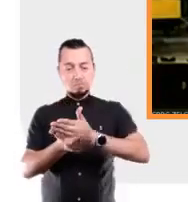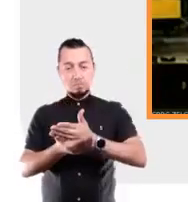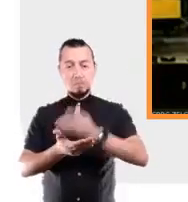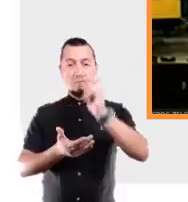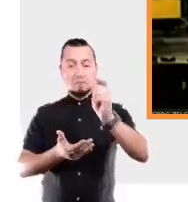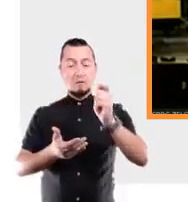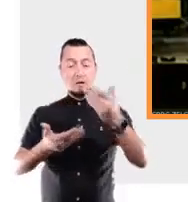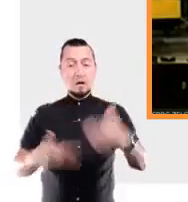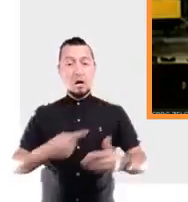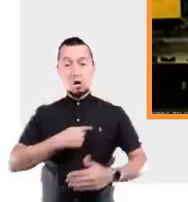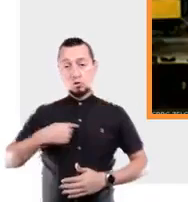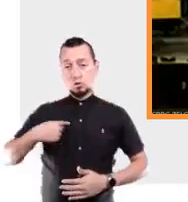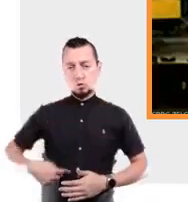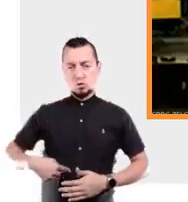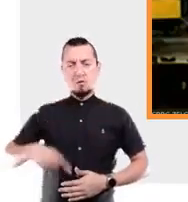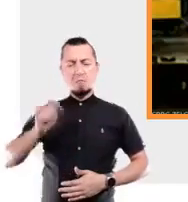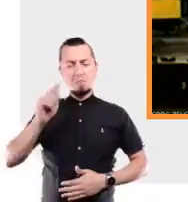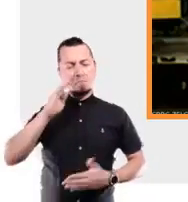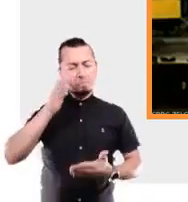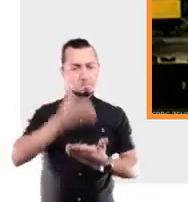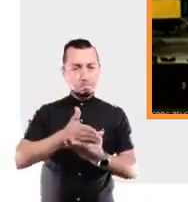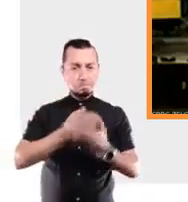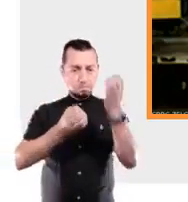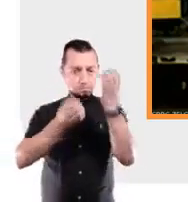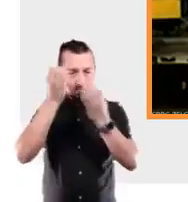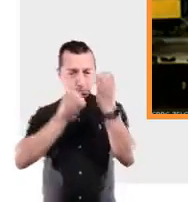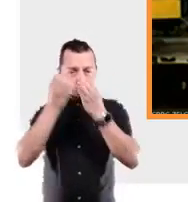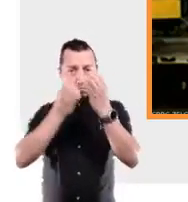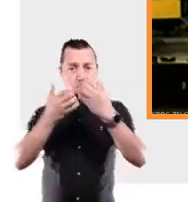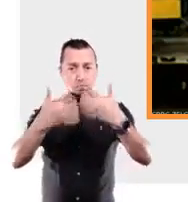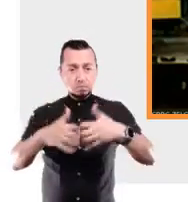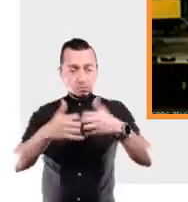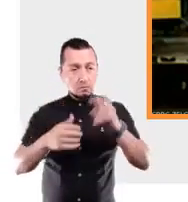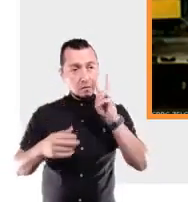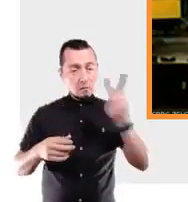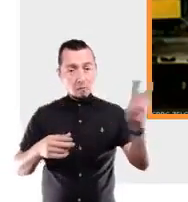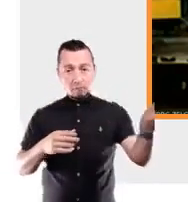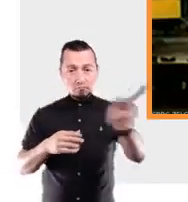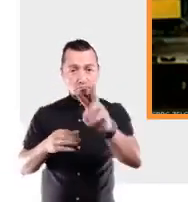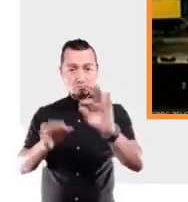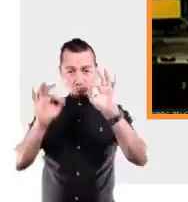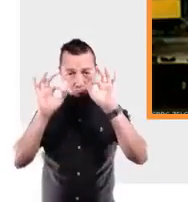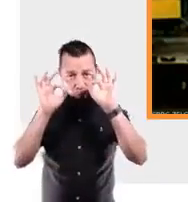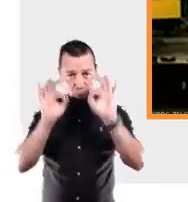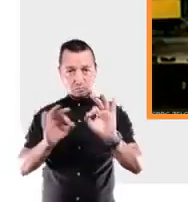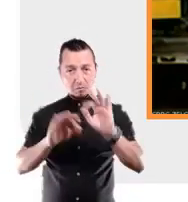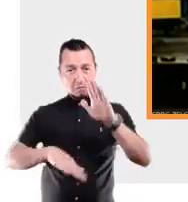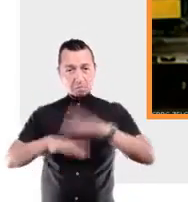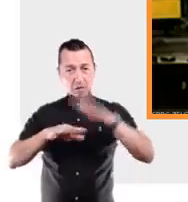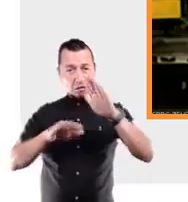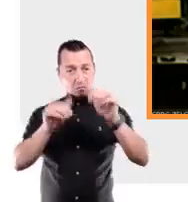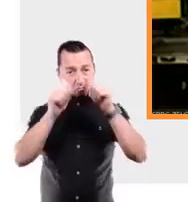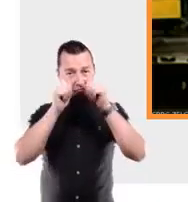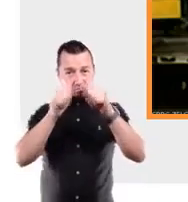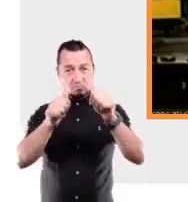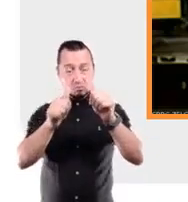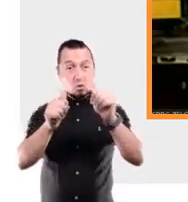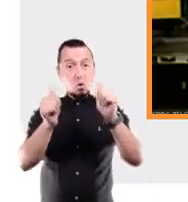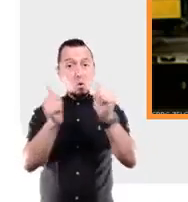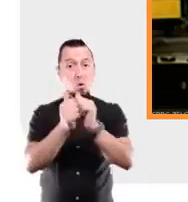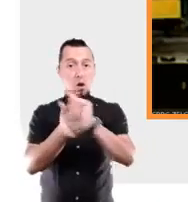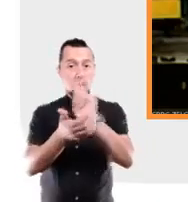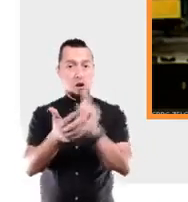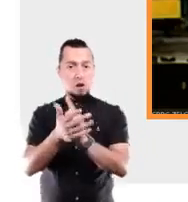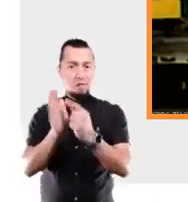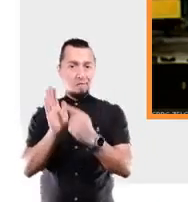como objetivo verificar el proceso de fabricación de los trenes, que sea con los más altos estándares, apegados a las normas